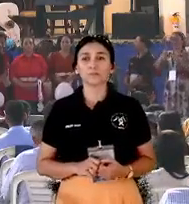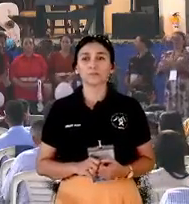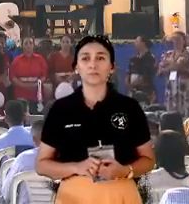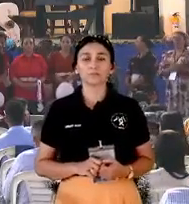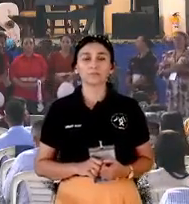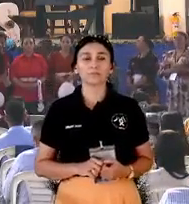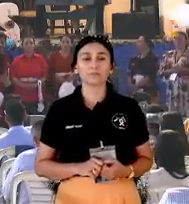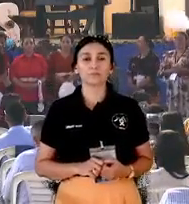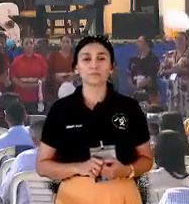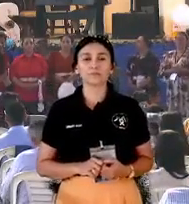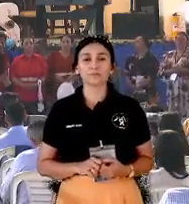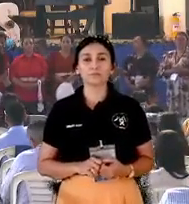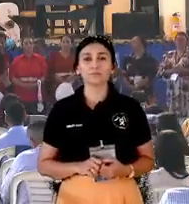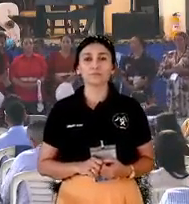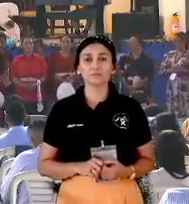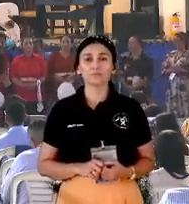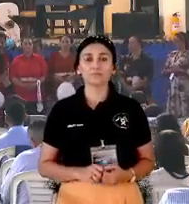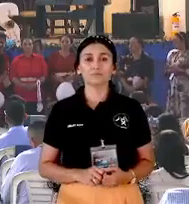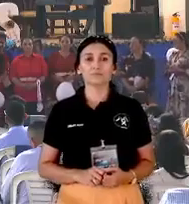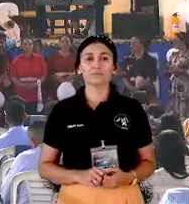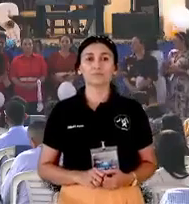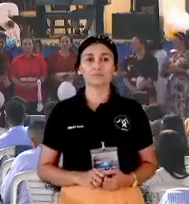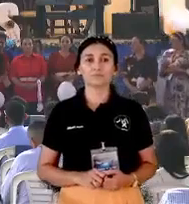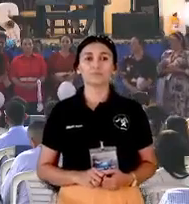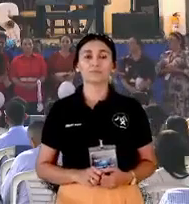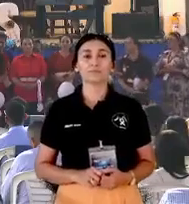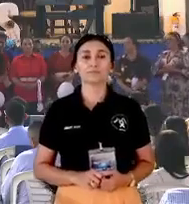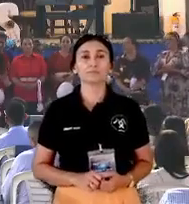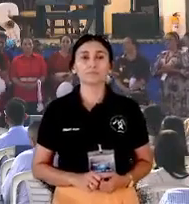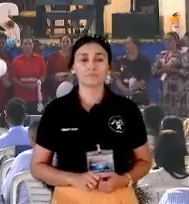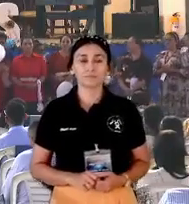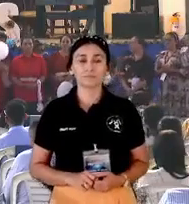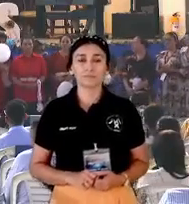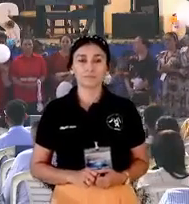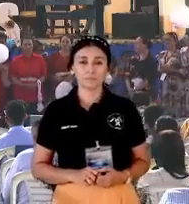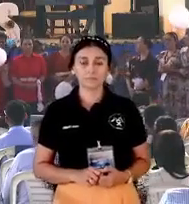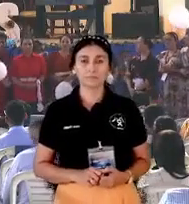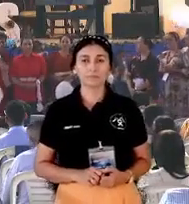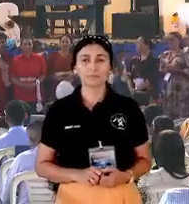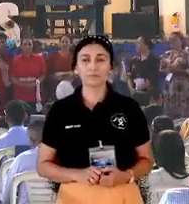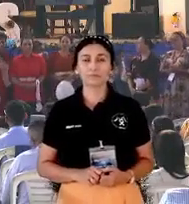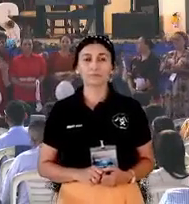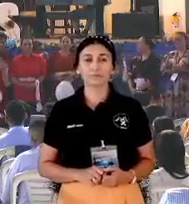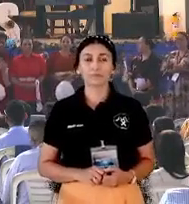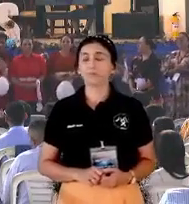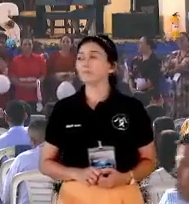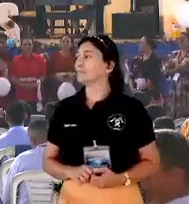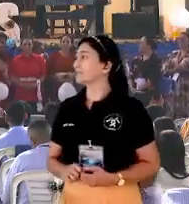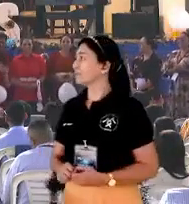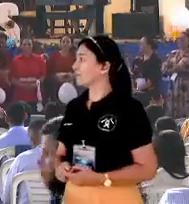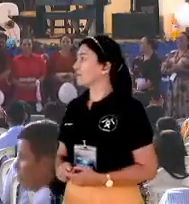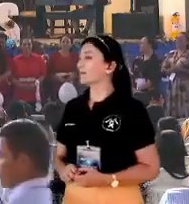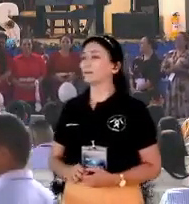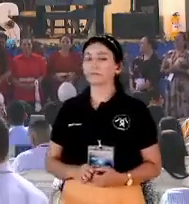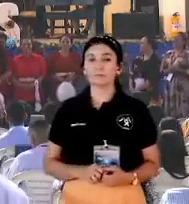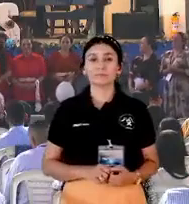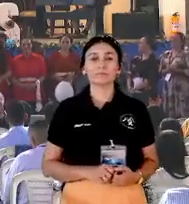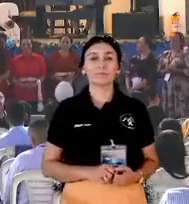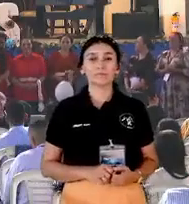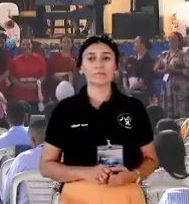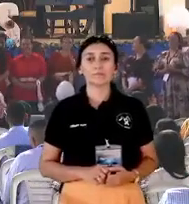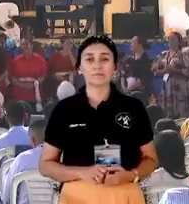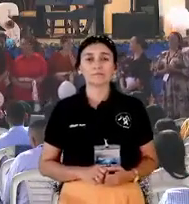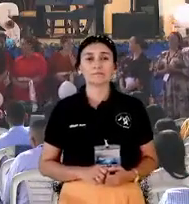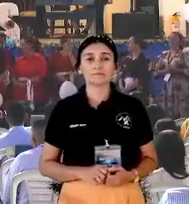Tavares, Narly Vaca, Anadeida Osorio, Edilia González, Zeneida Sepúlveda,